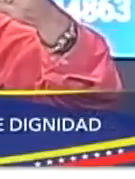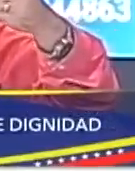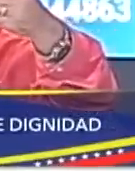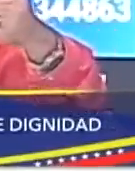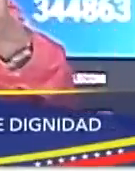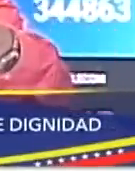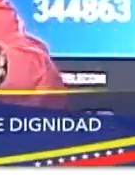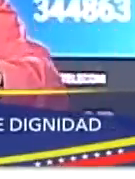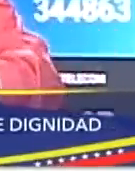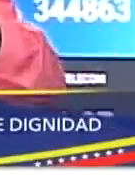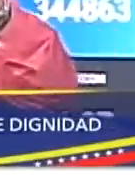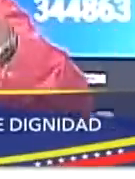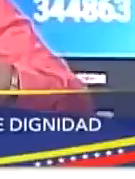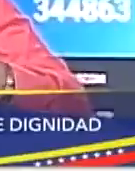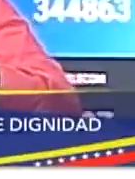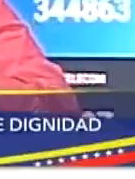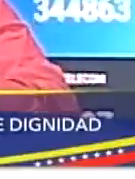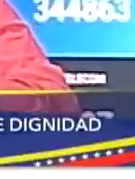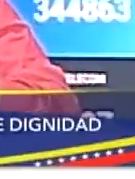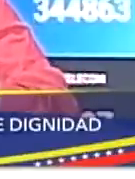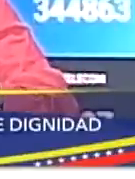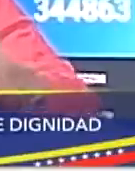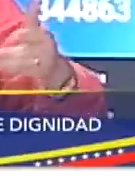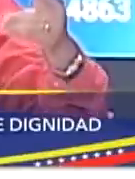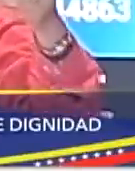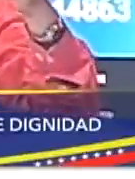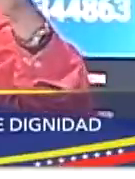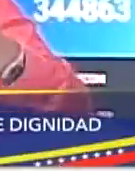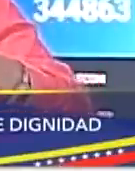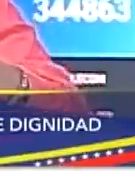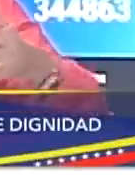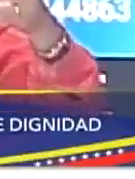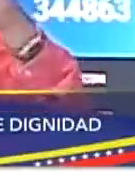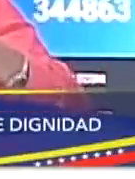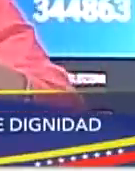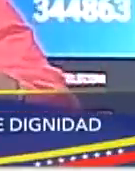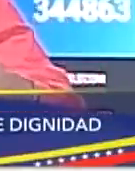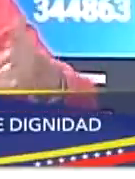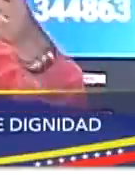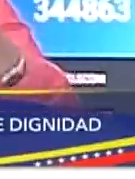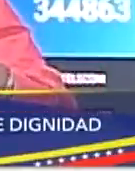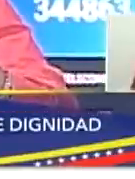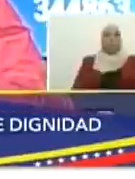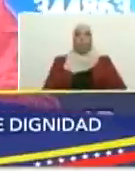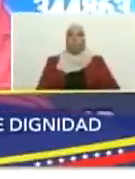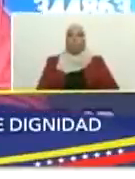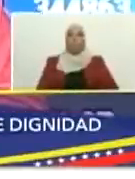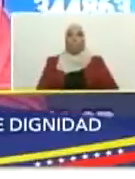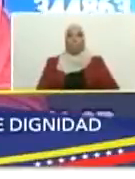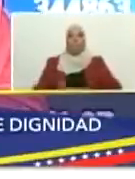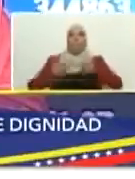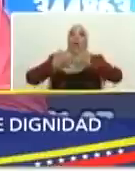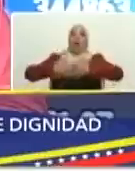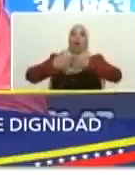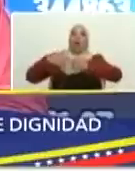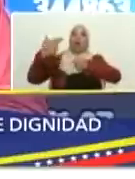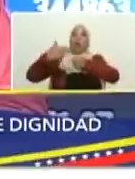Venezuela o para venir a invertir en proyectos gasíferos, petroquímicos, petroleros.